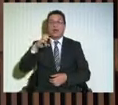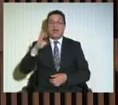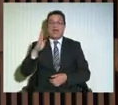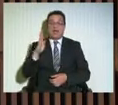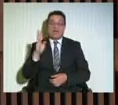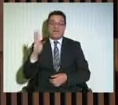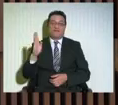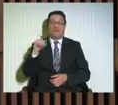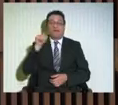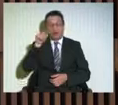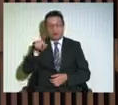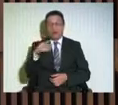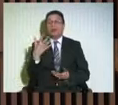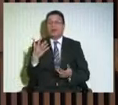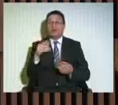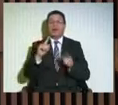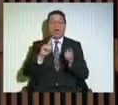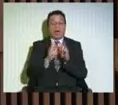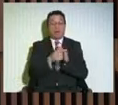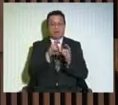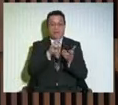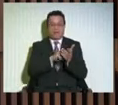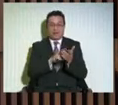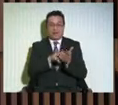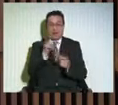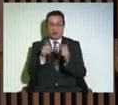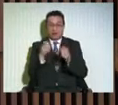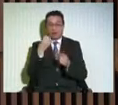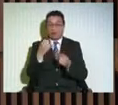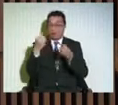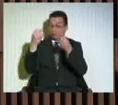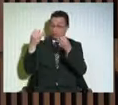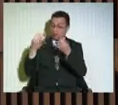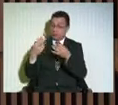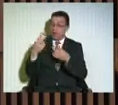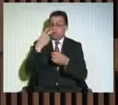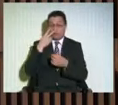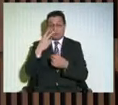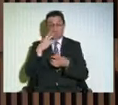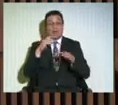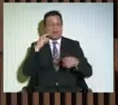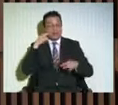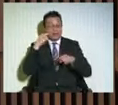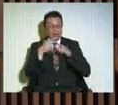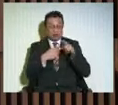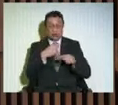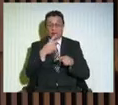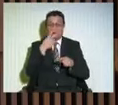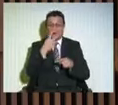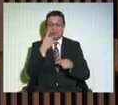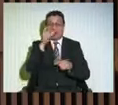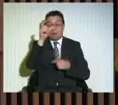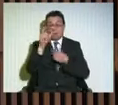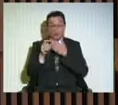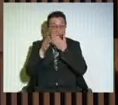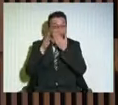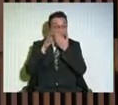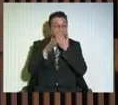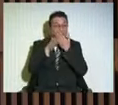cambia la realidad de las personas. Hemos visto aquí números, hemos visto la historia, ¿verdad?, de una persona que